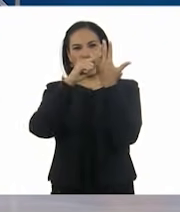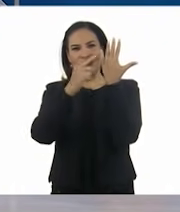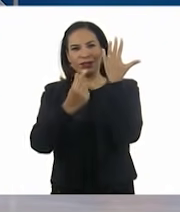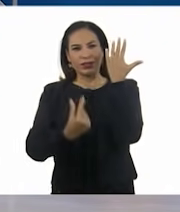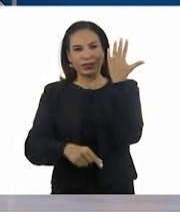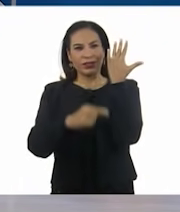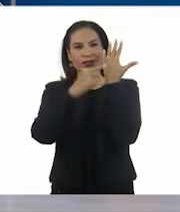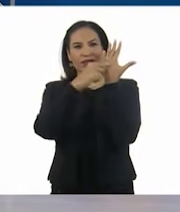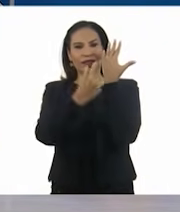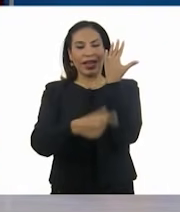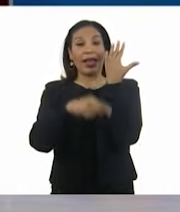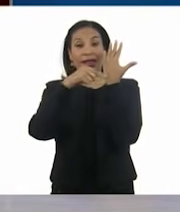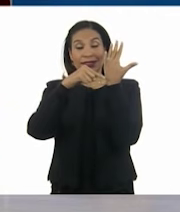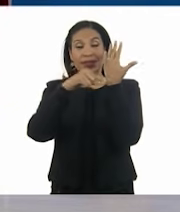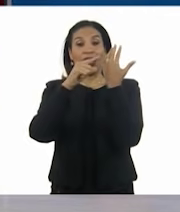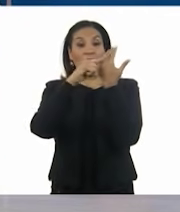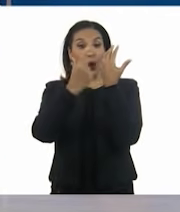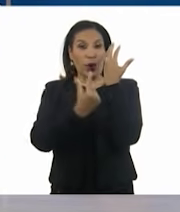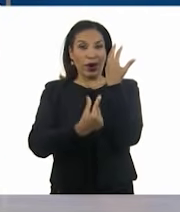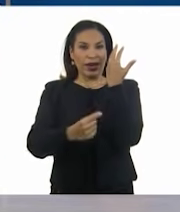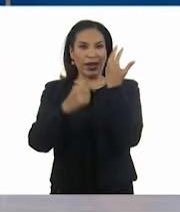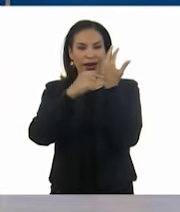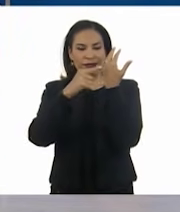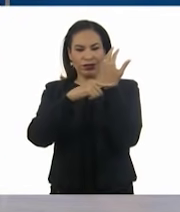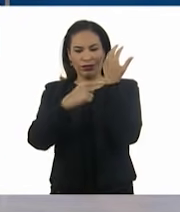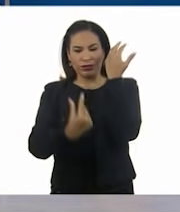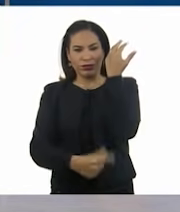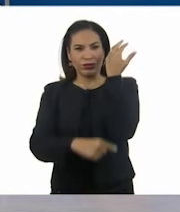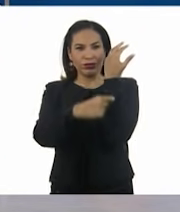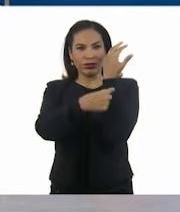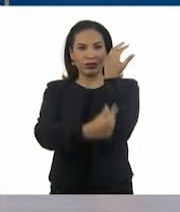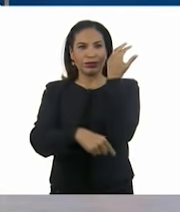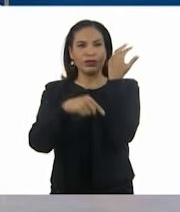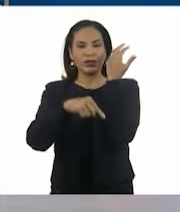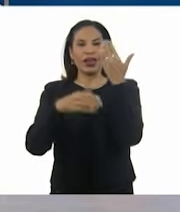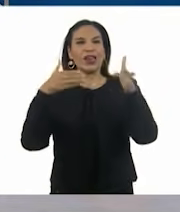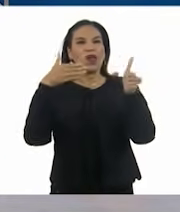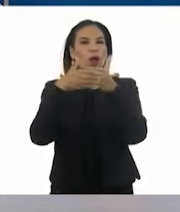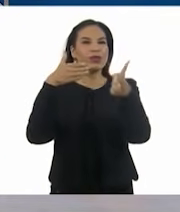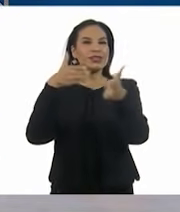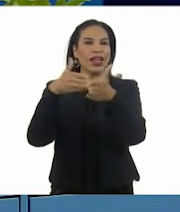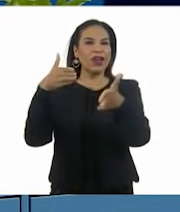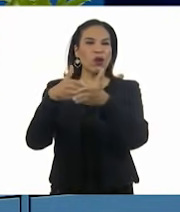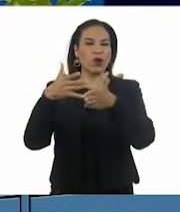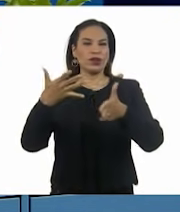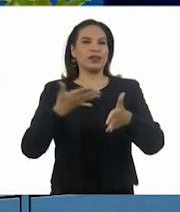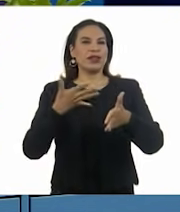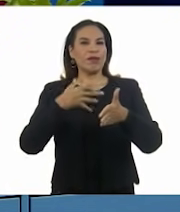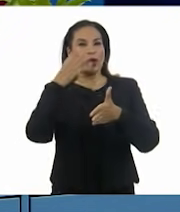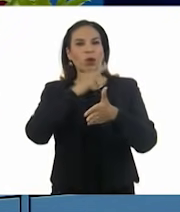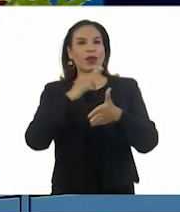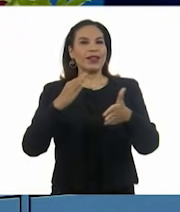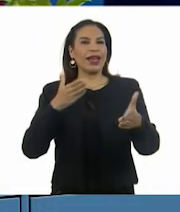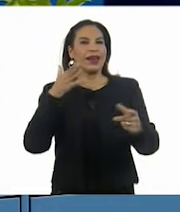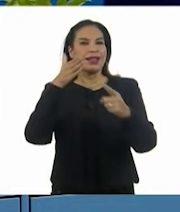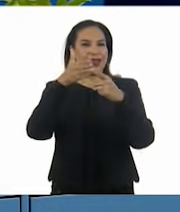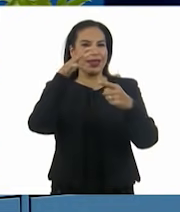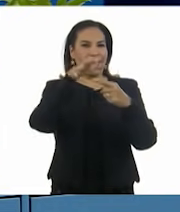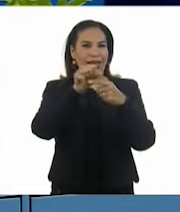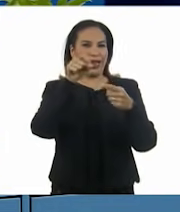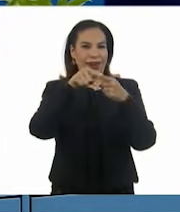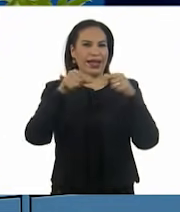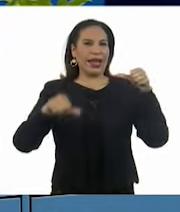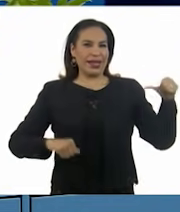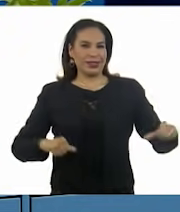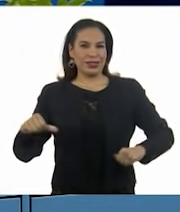Y esas hojitas que están en el suelo son los obstáculos que tenemos para llegar a esta